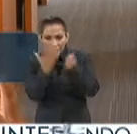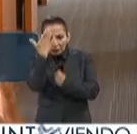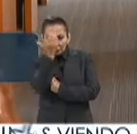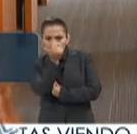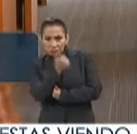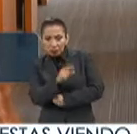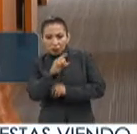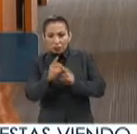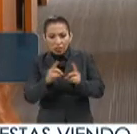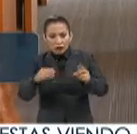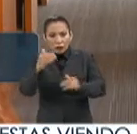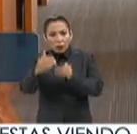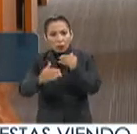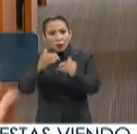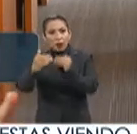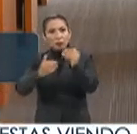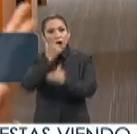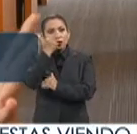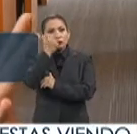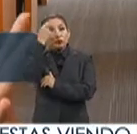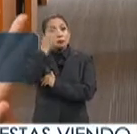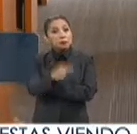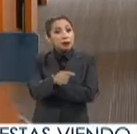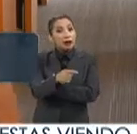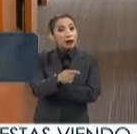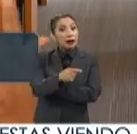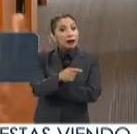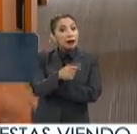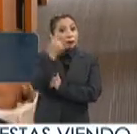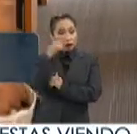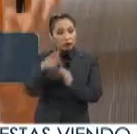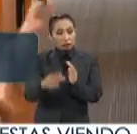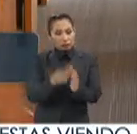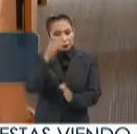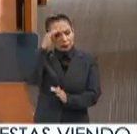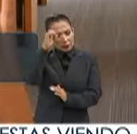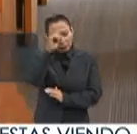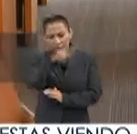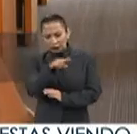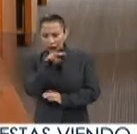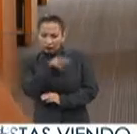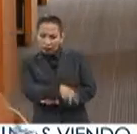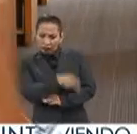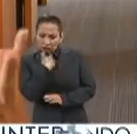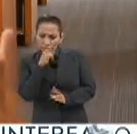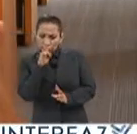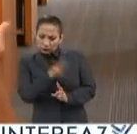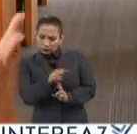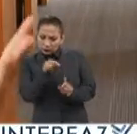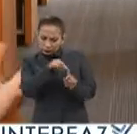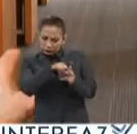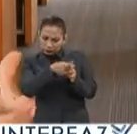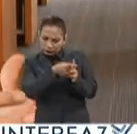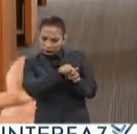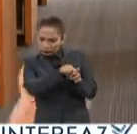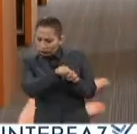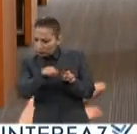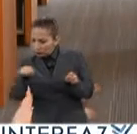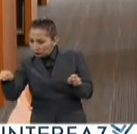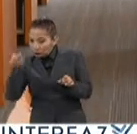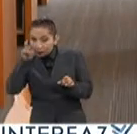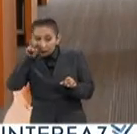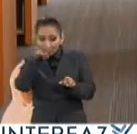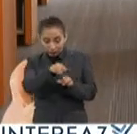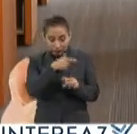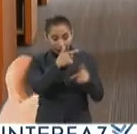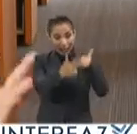ir desarrollando los estudiantes, ¿no? Para que, nuevamente, pensando en esta cuestión de una brújula y de un punto de partida, cuando veamos